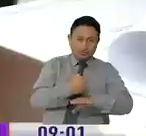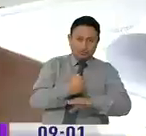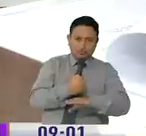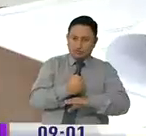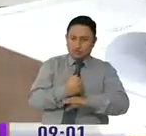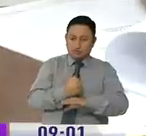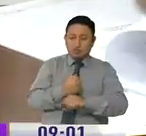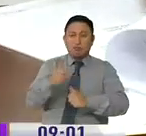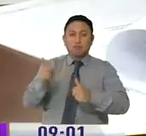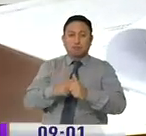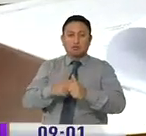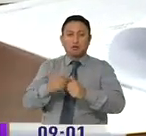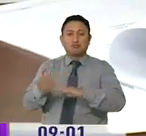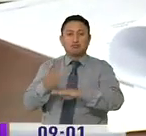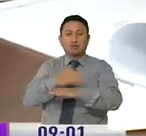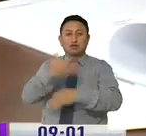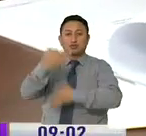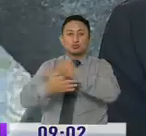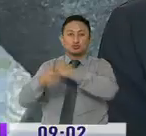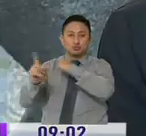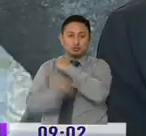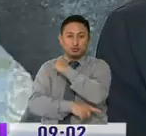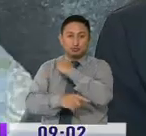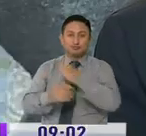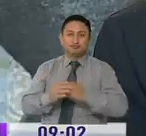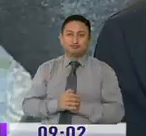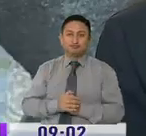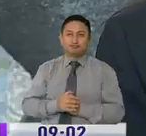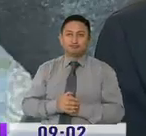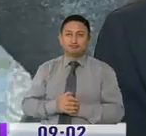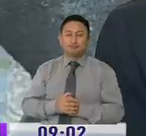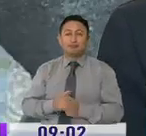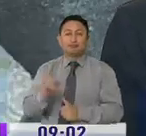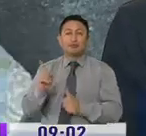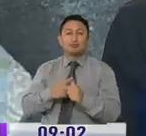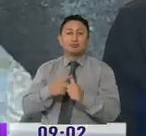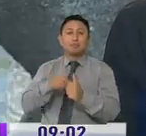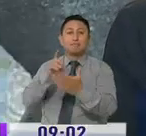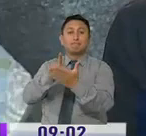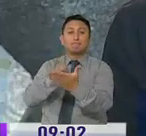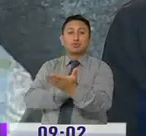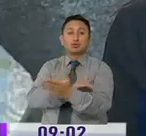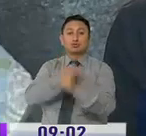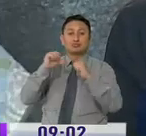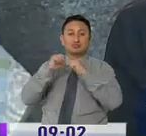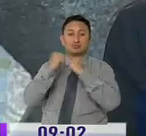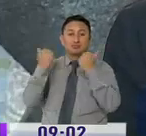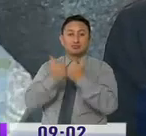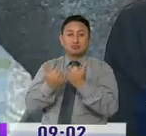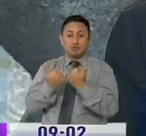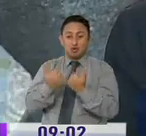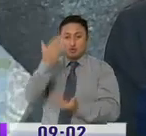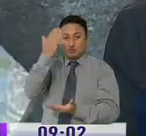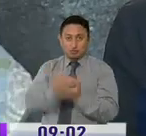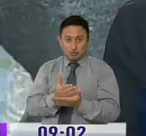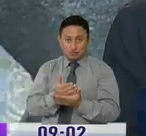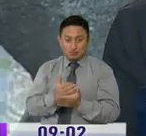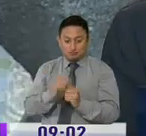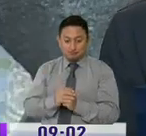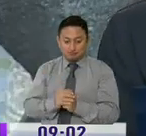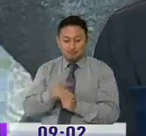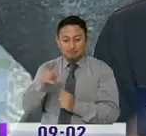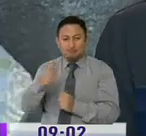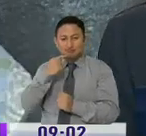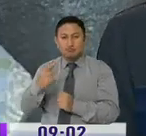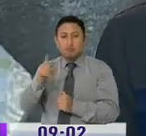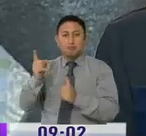sin necesidad de una sentencia ejecutoriada. En el proyecto de ley de la Asamblea Nacional, que hoy ha sido objetado totalmente, más bien se